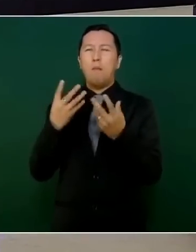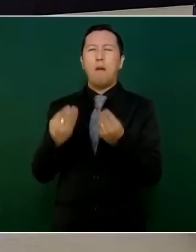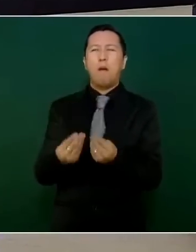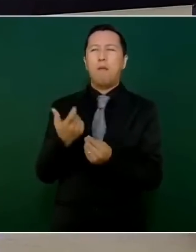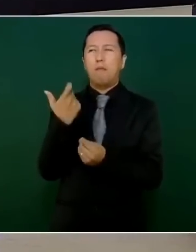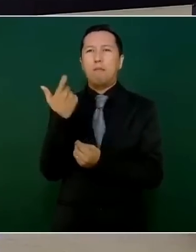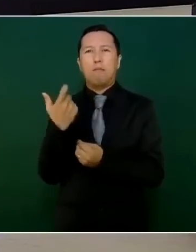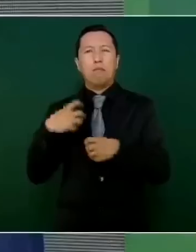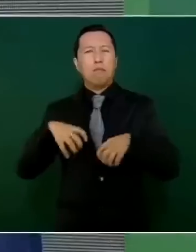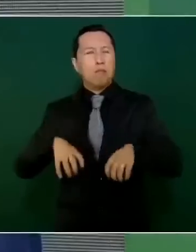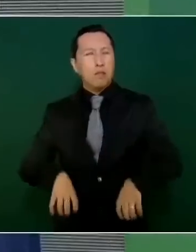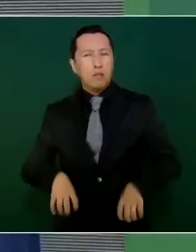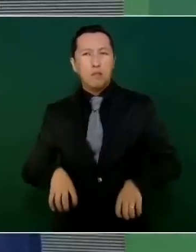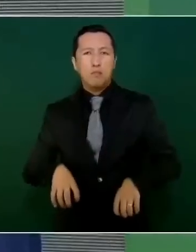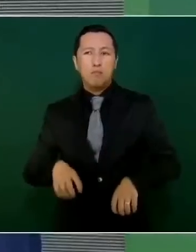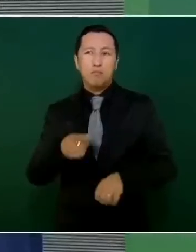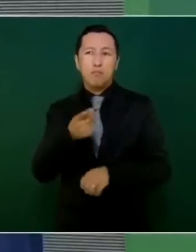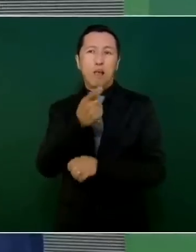Tienen todavía nostalgia